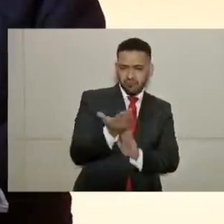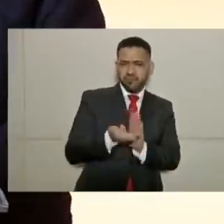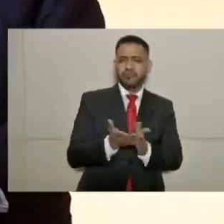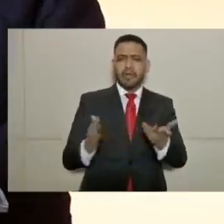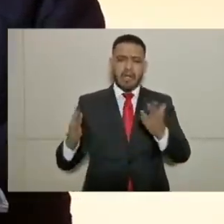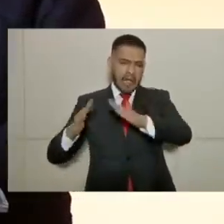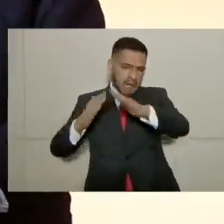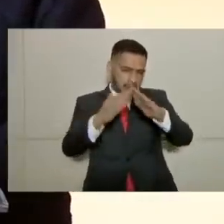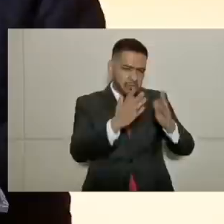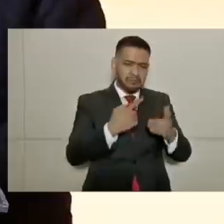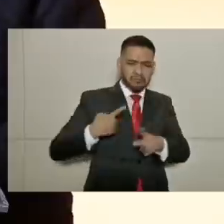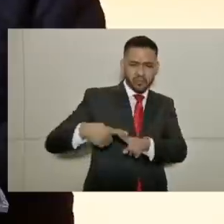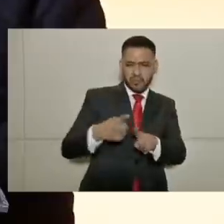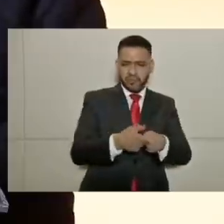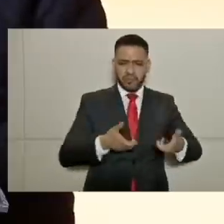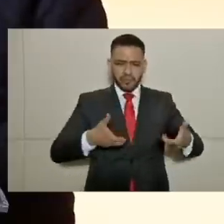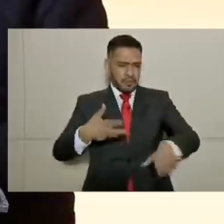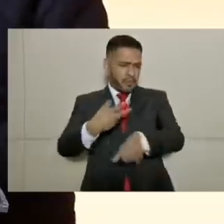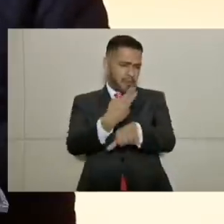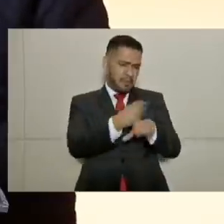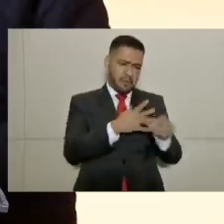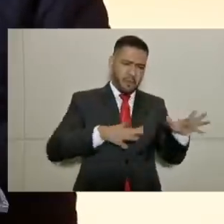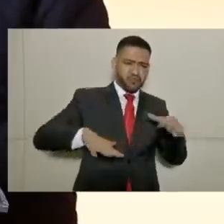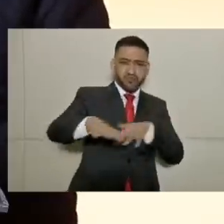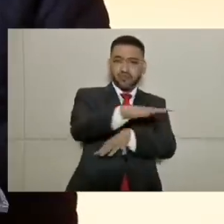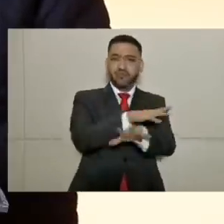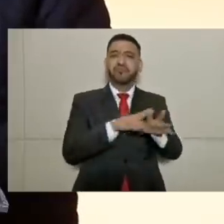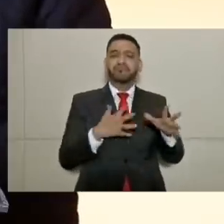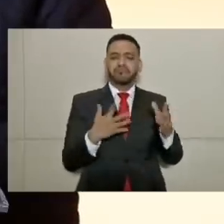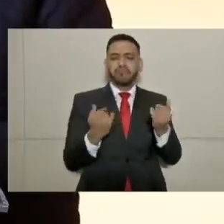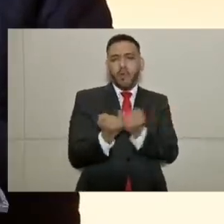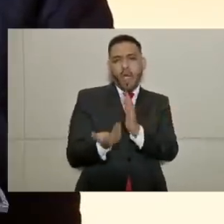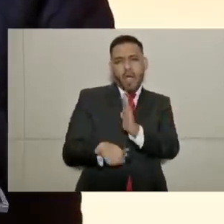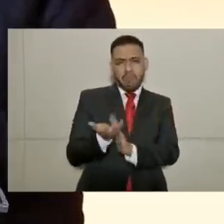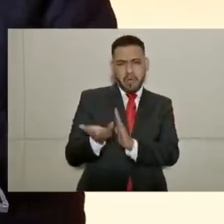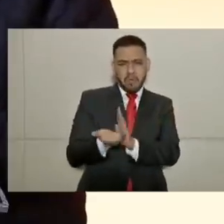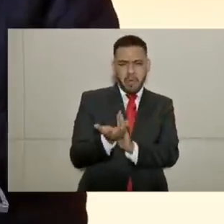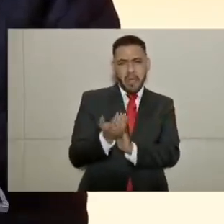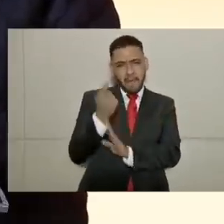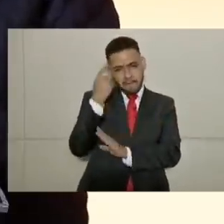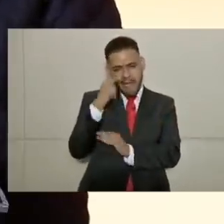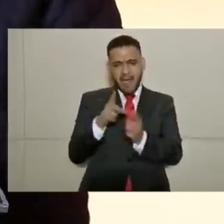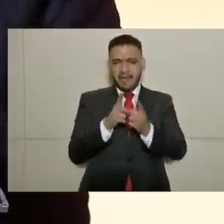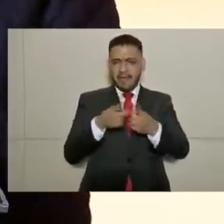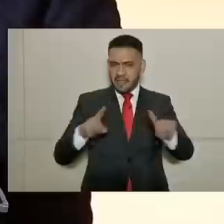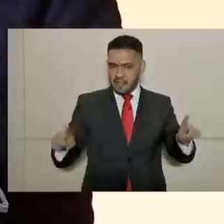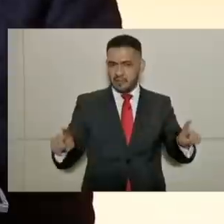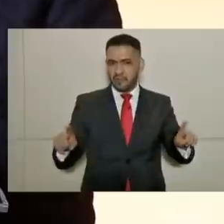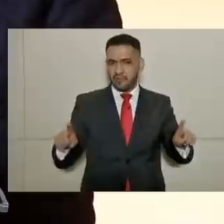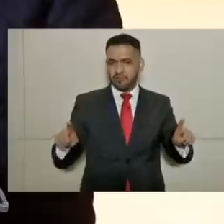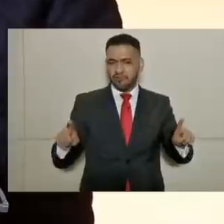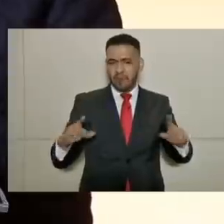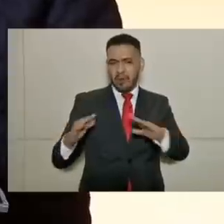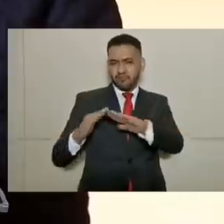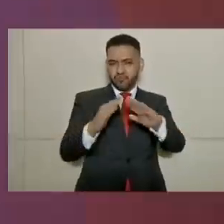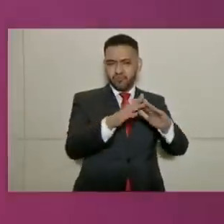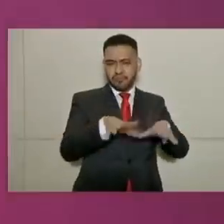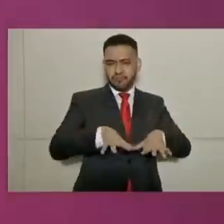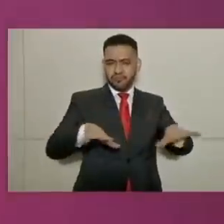de vivienda y para obras de desarrollo